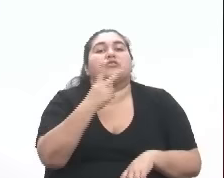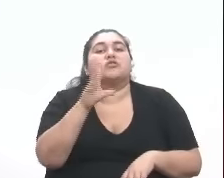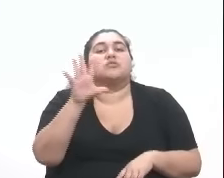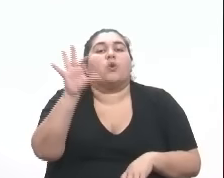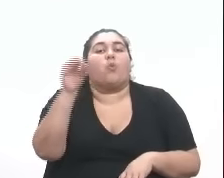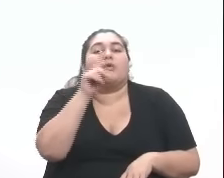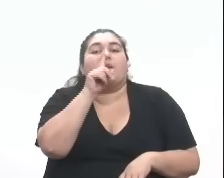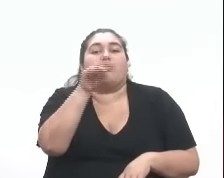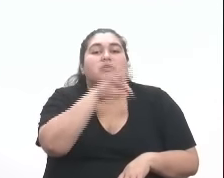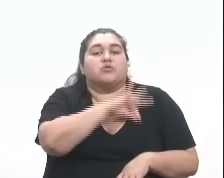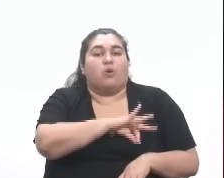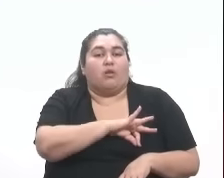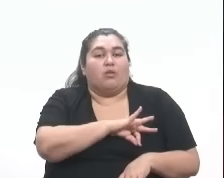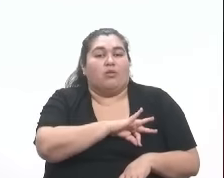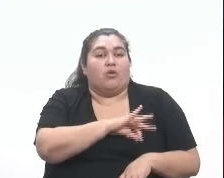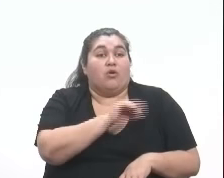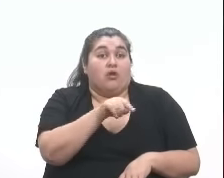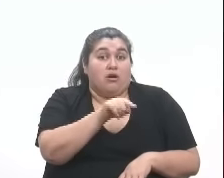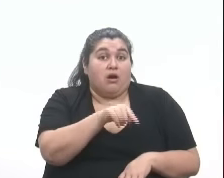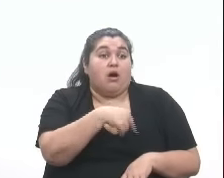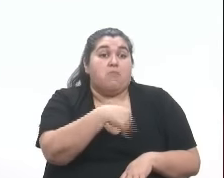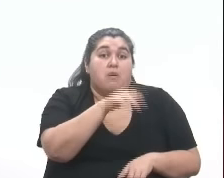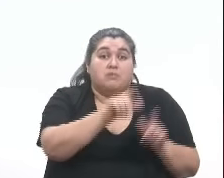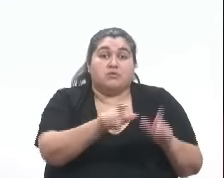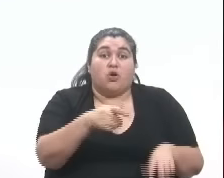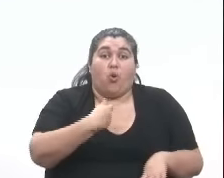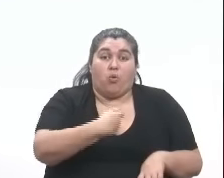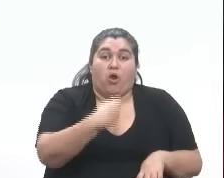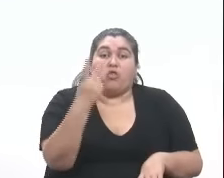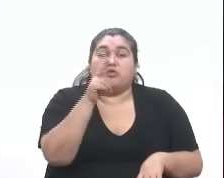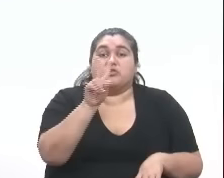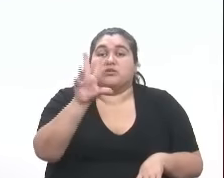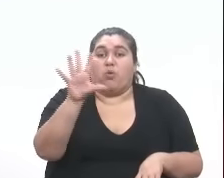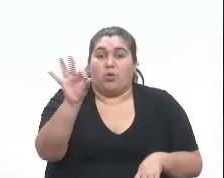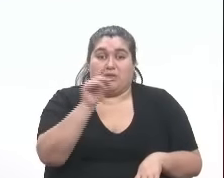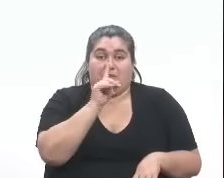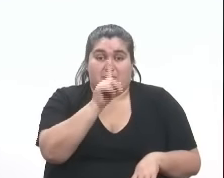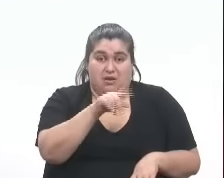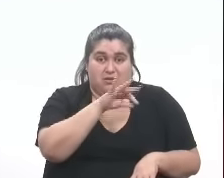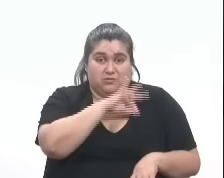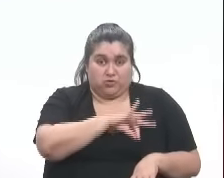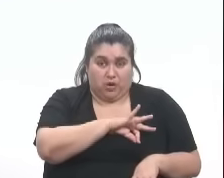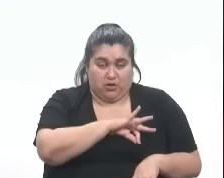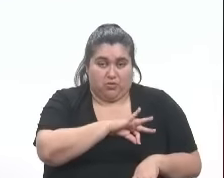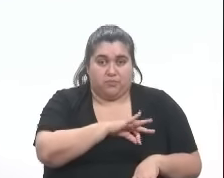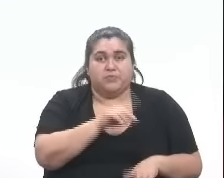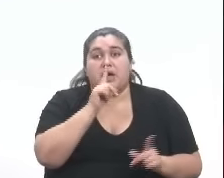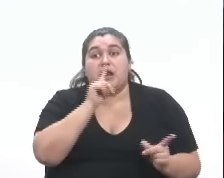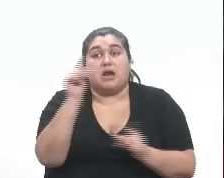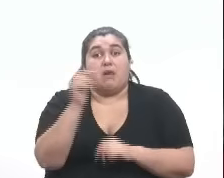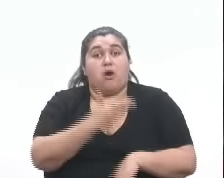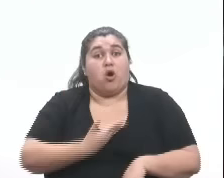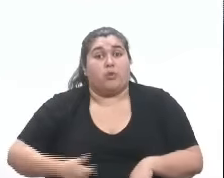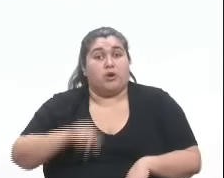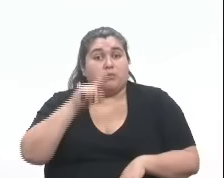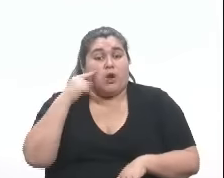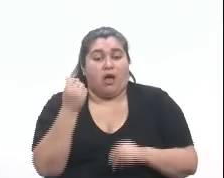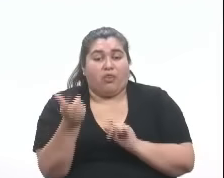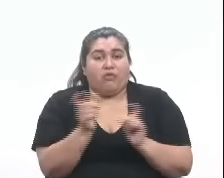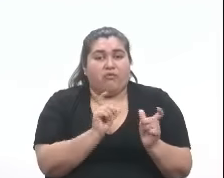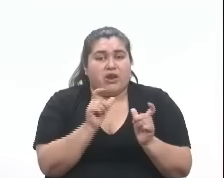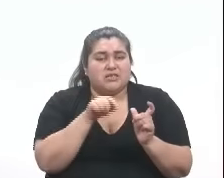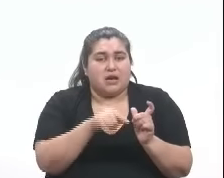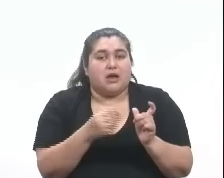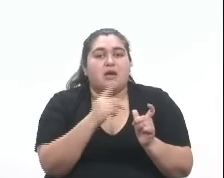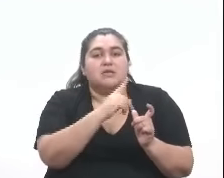el jubilado estaba en 150.000 y le reclamaban al gobierno de Alberto Fernández que había una diferencia de casi